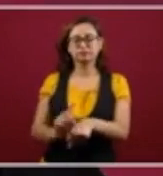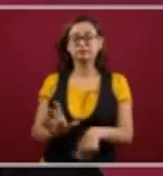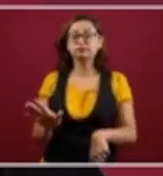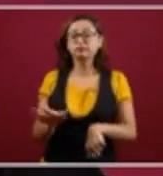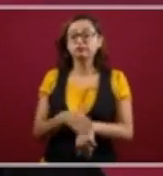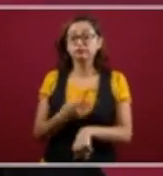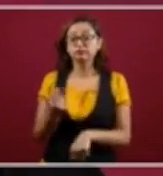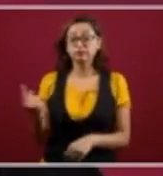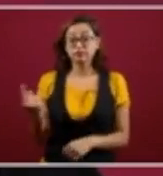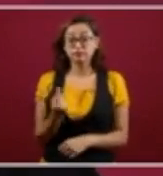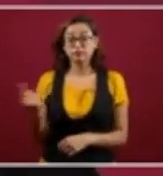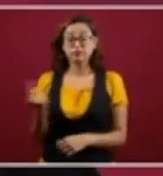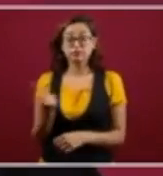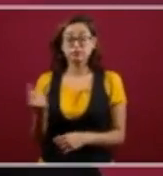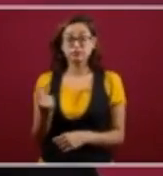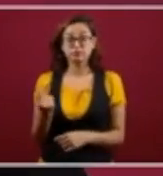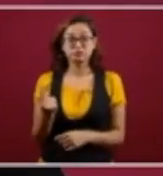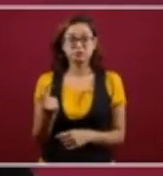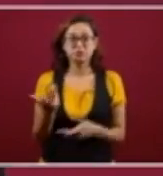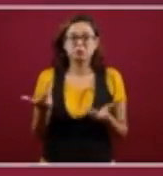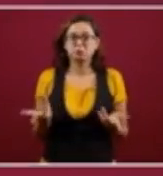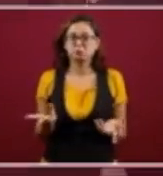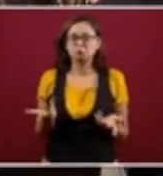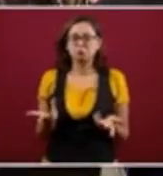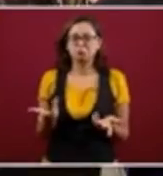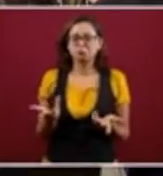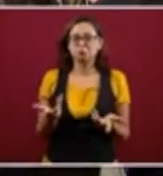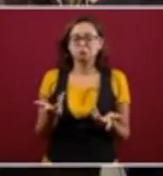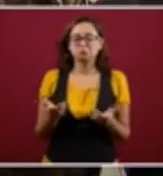porque si no